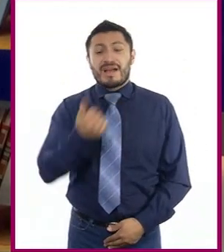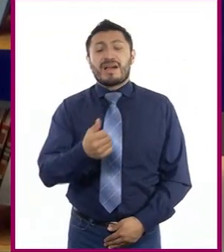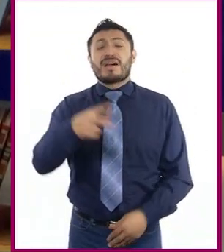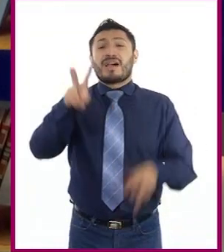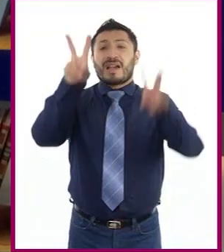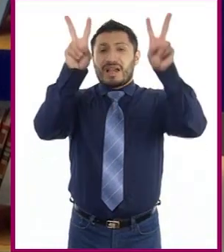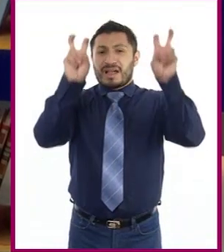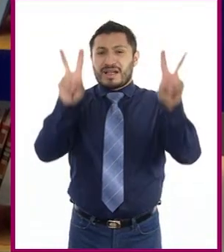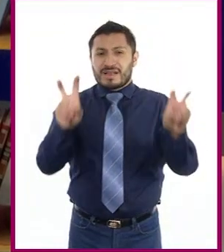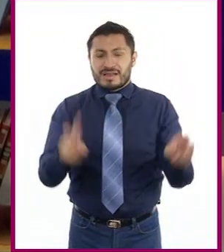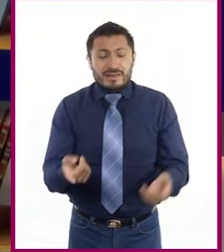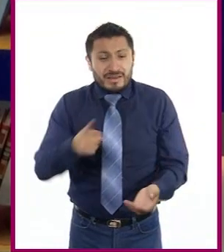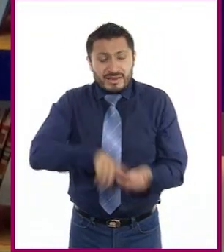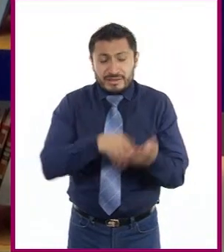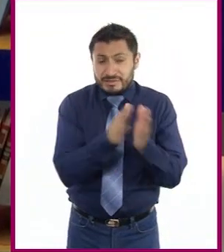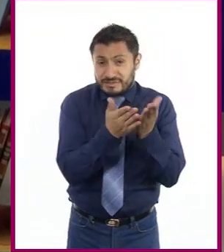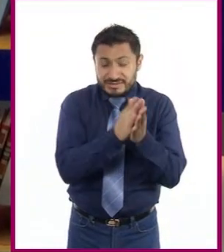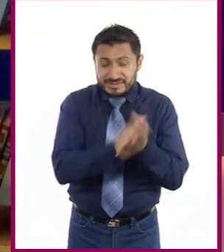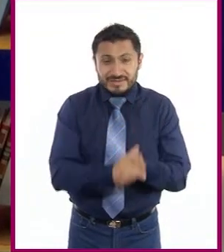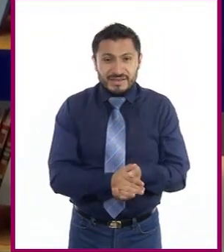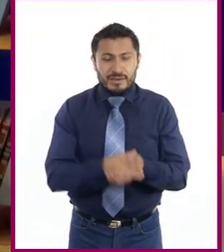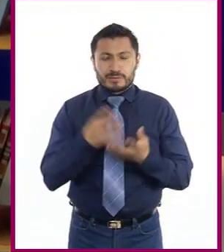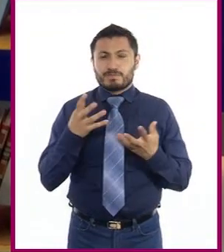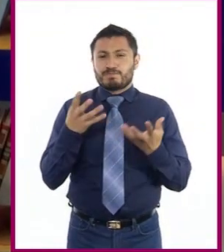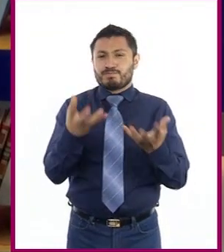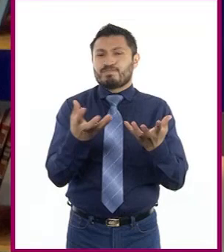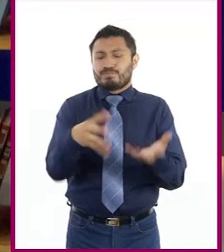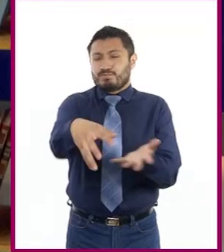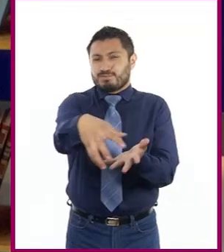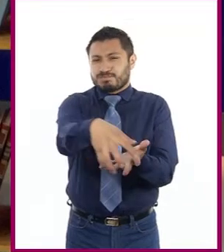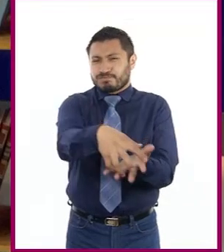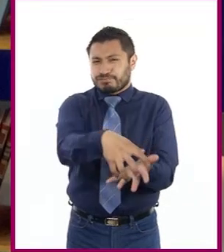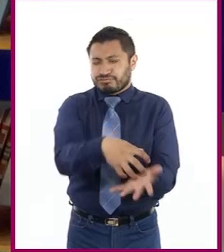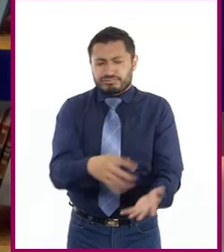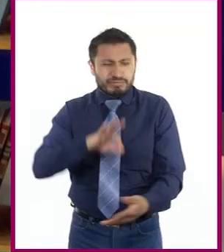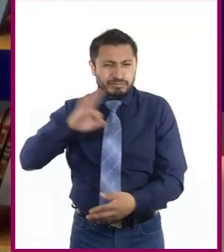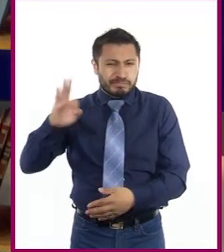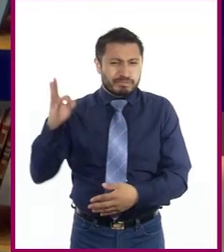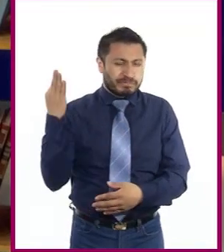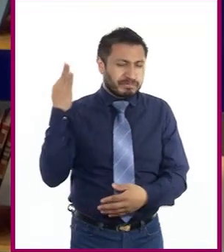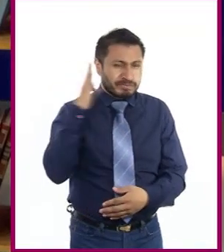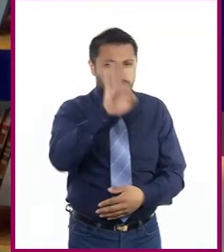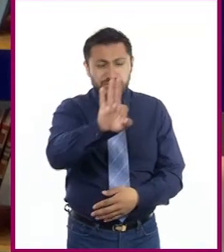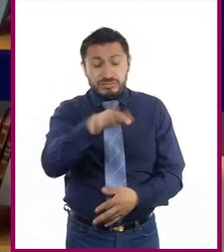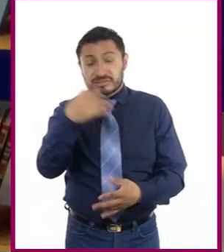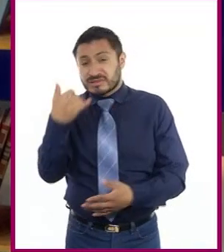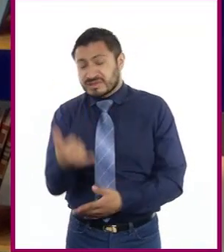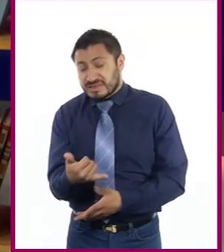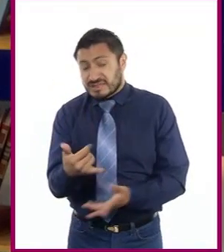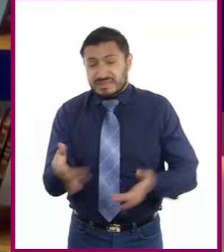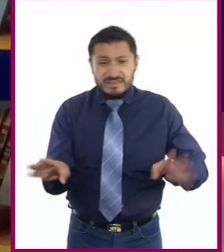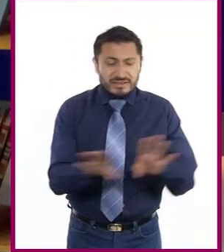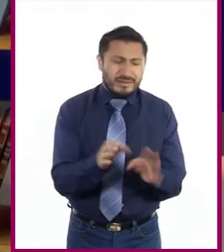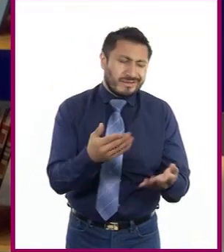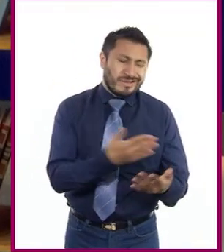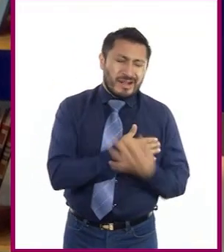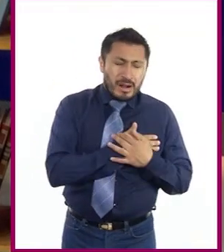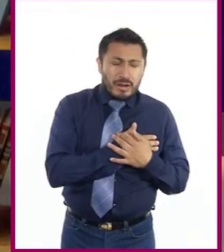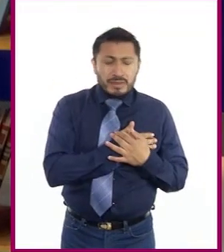en el texto. La ambición, la traición y la inconstancia del amor.